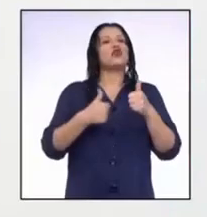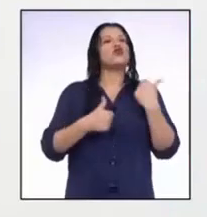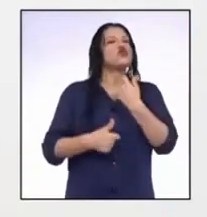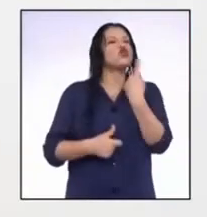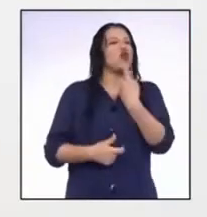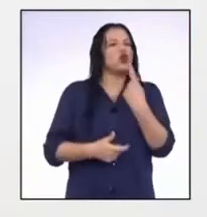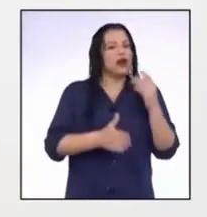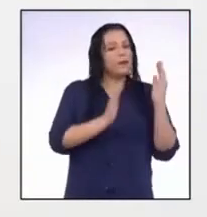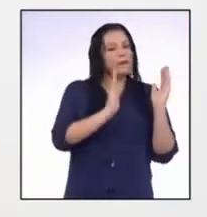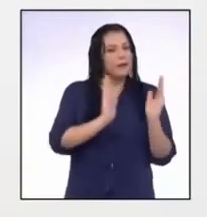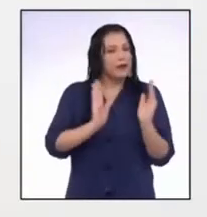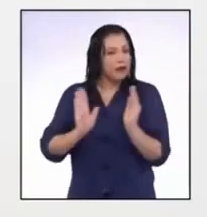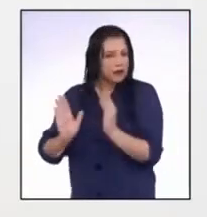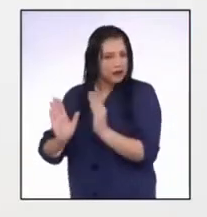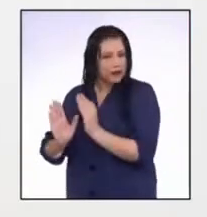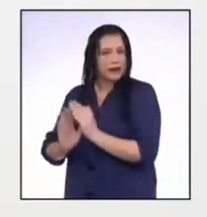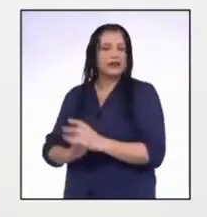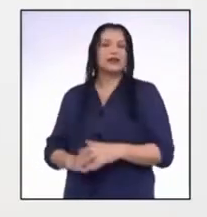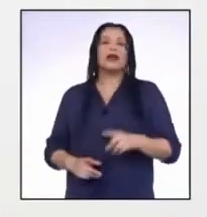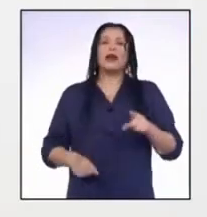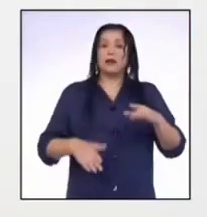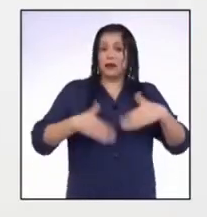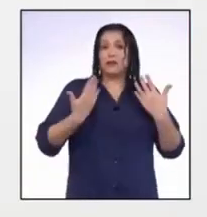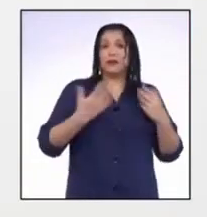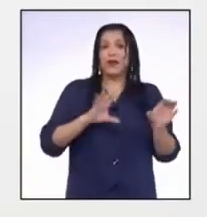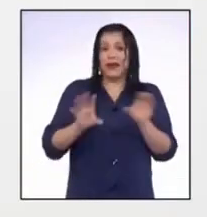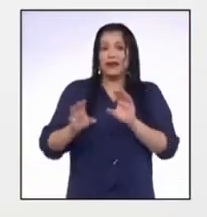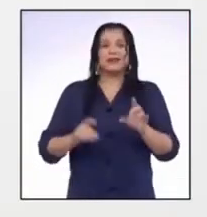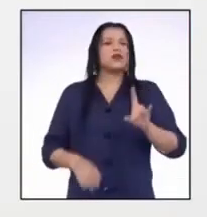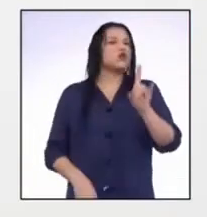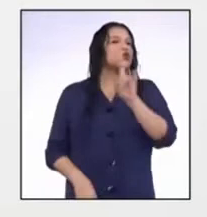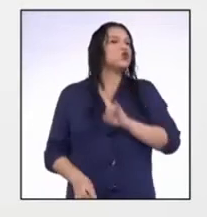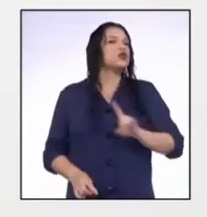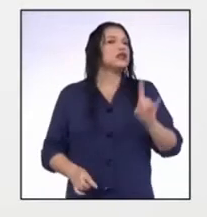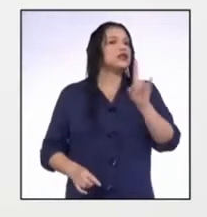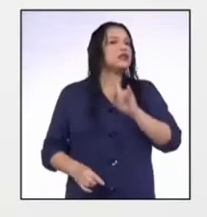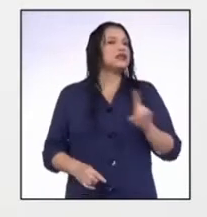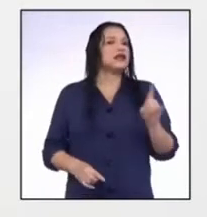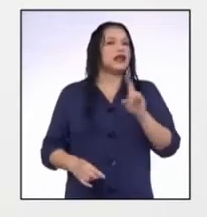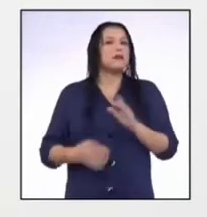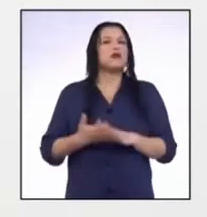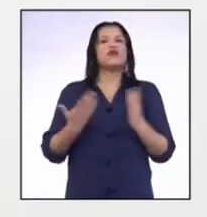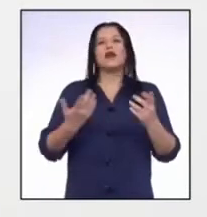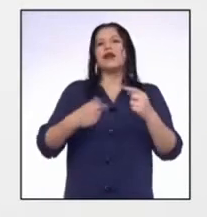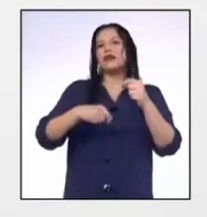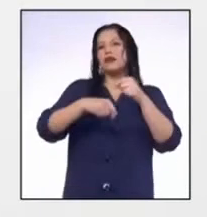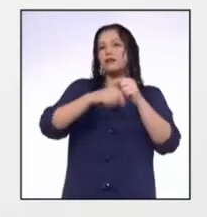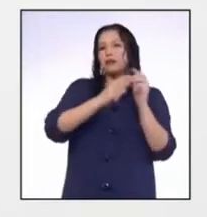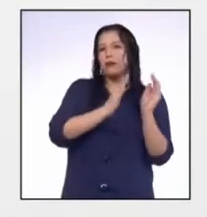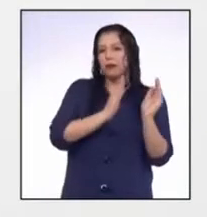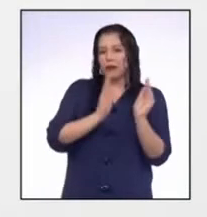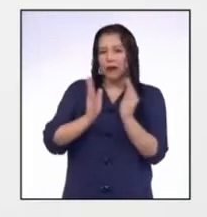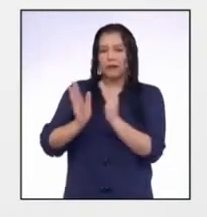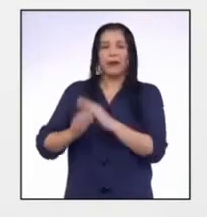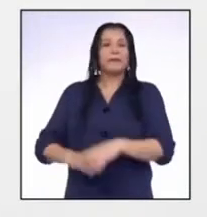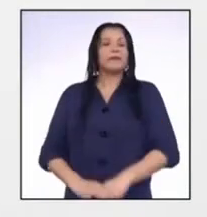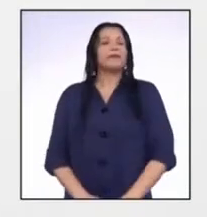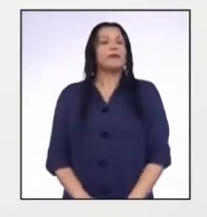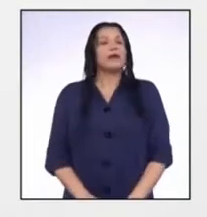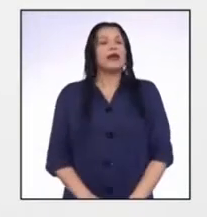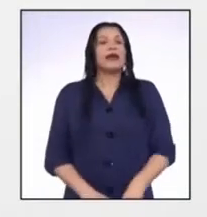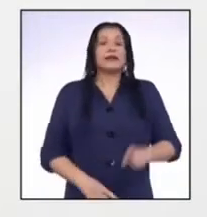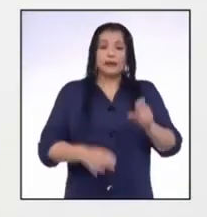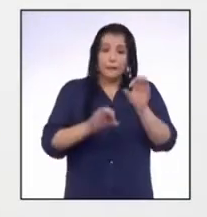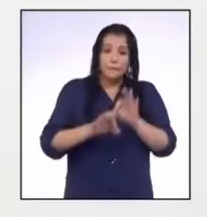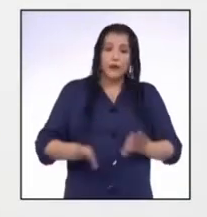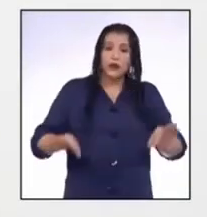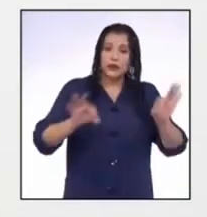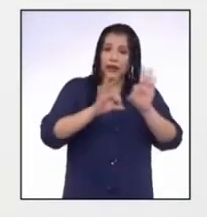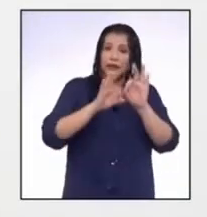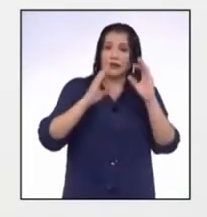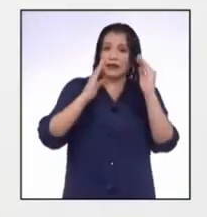planificación. Sí, y para hacerlo utilizaremos una línea de tiempo. Es importante que en sus casas tomen nota de